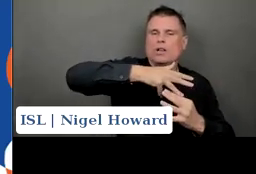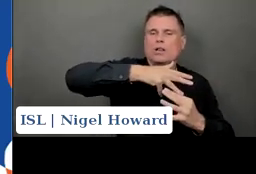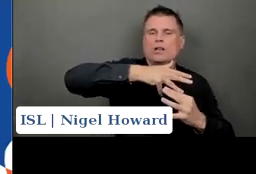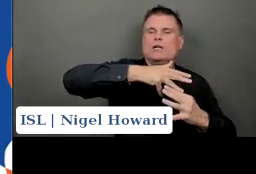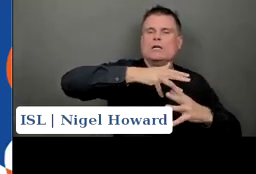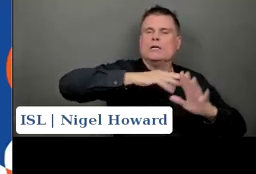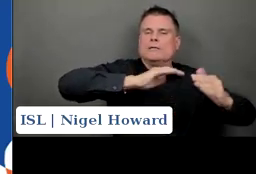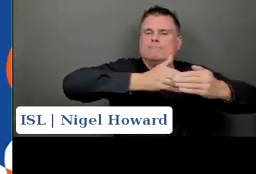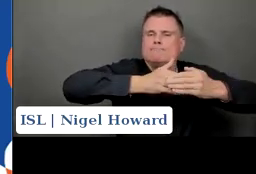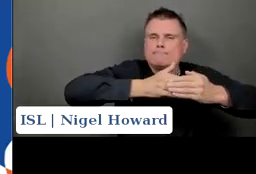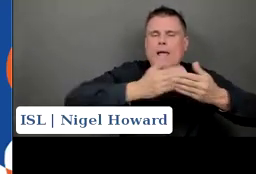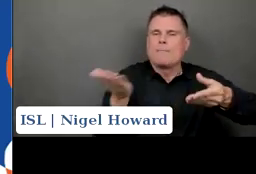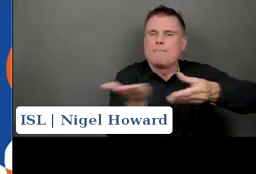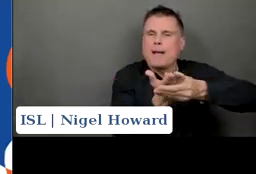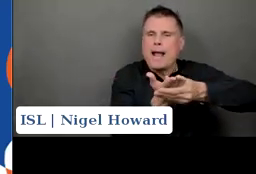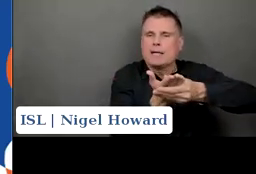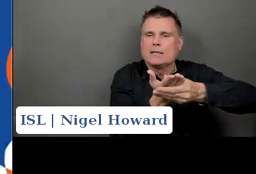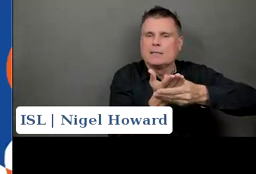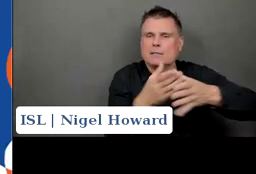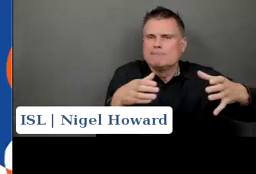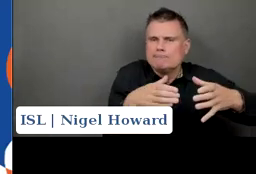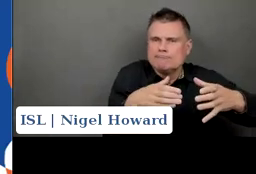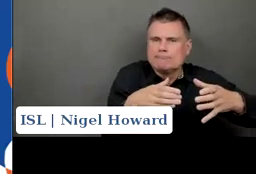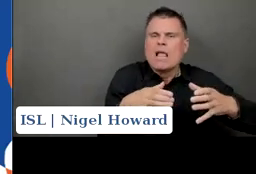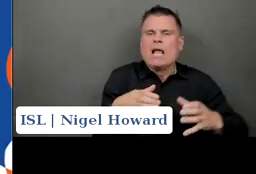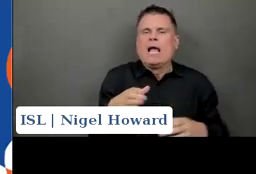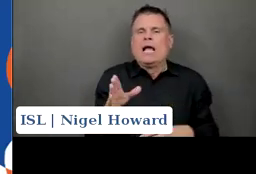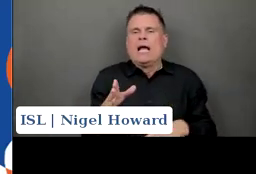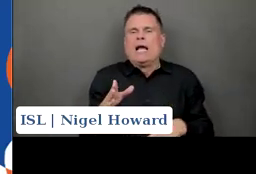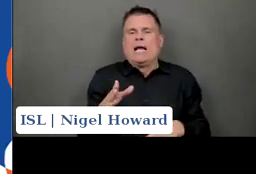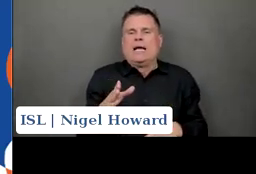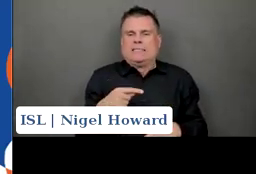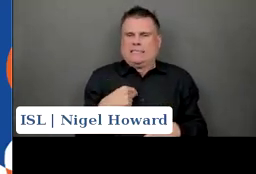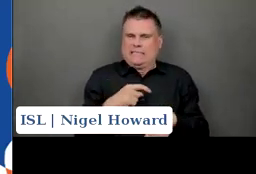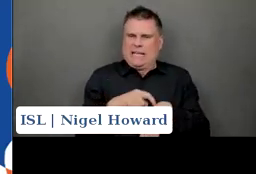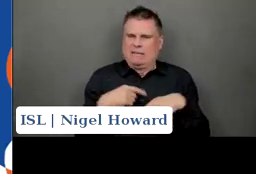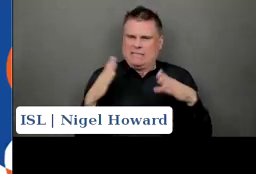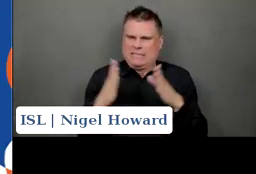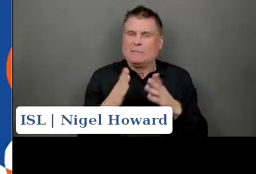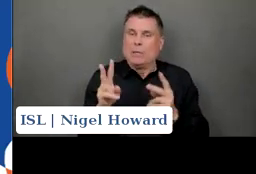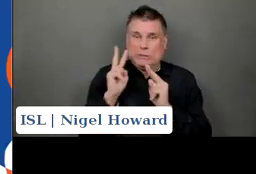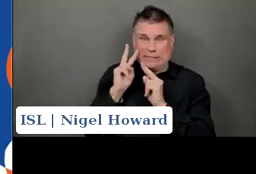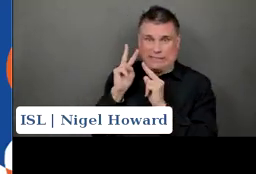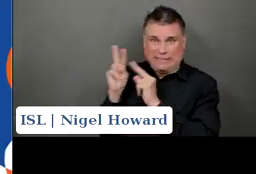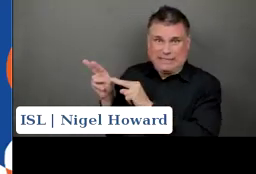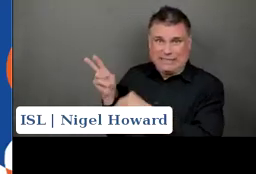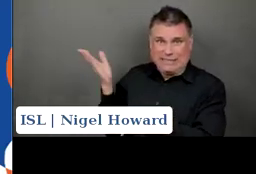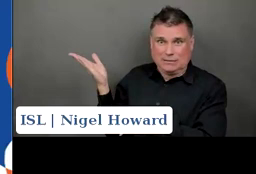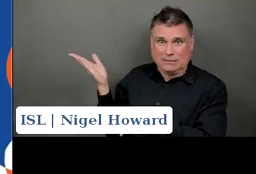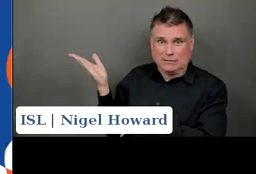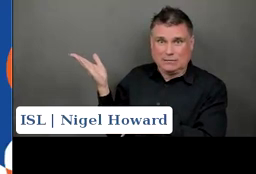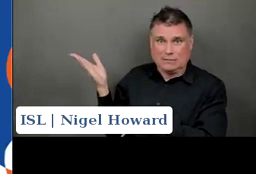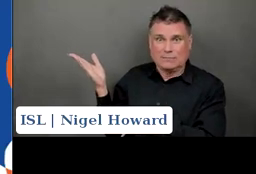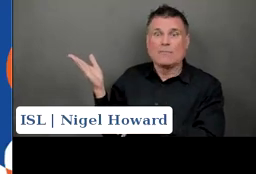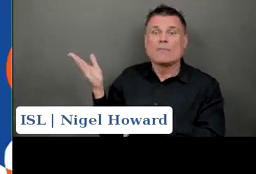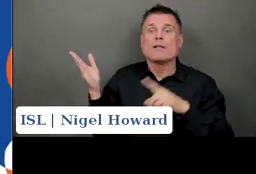esas prestaciones que van desde la primera infancia hasta la vejez y que engloban los cuidados y que nosotros lo hacemos a través